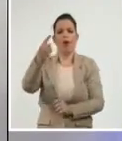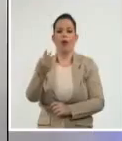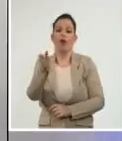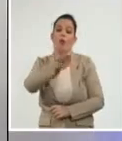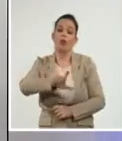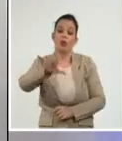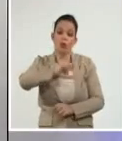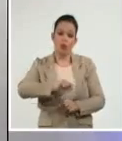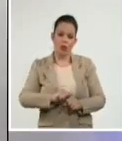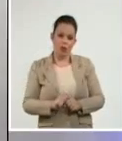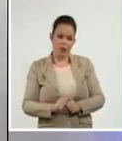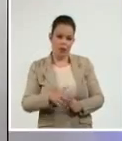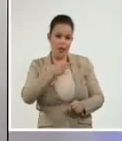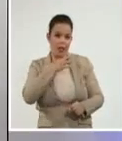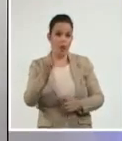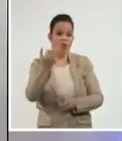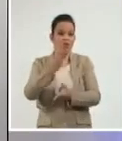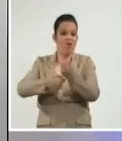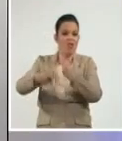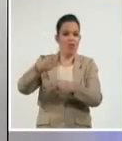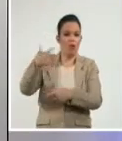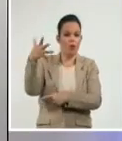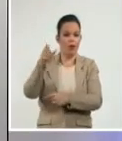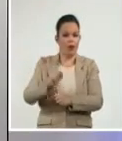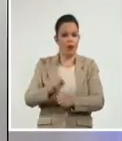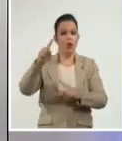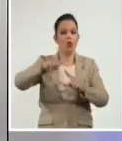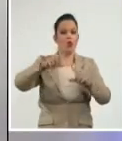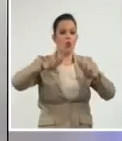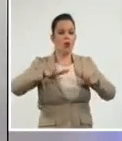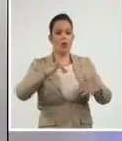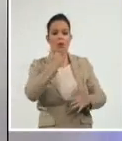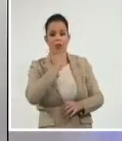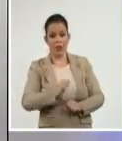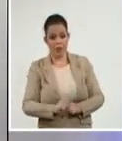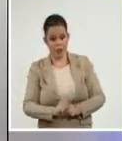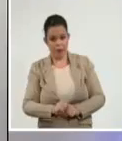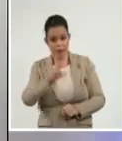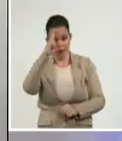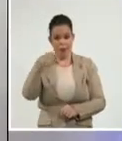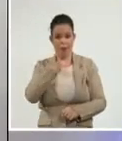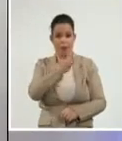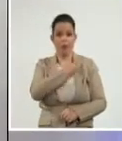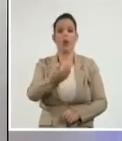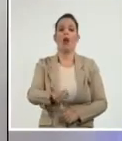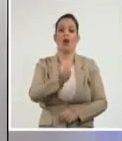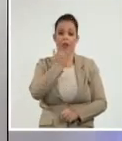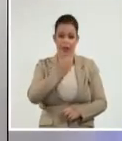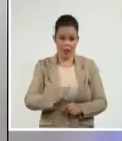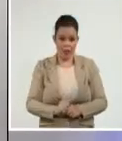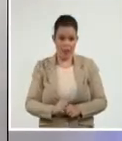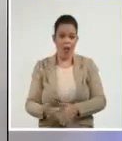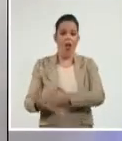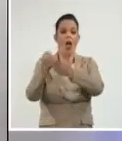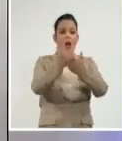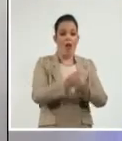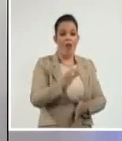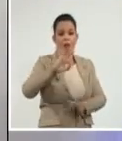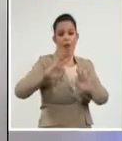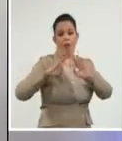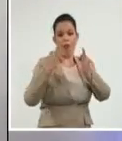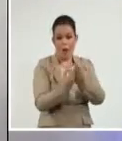La inversión extranjera, por ejemplo, el turismo, los servicios médicos, las remesas, los vuelos directos, todo muy